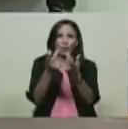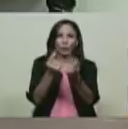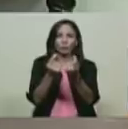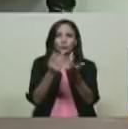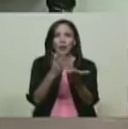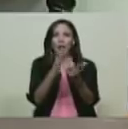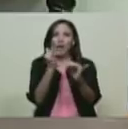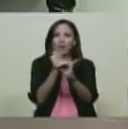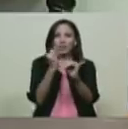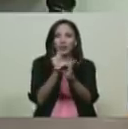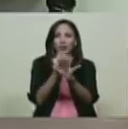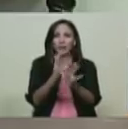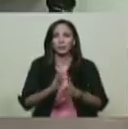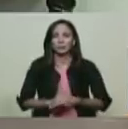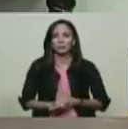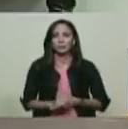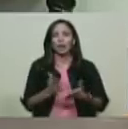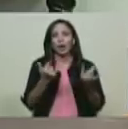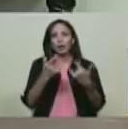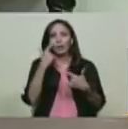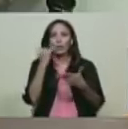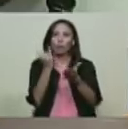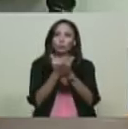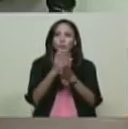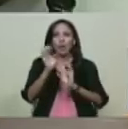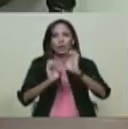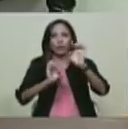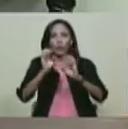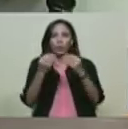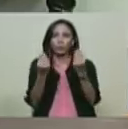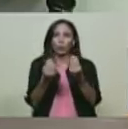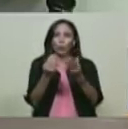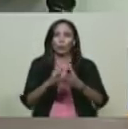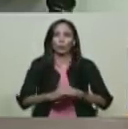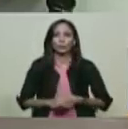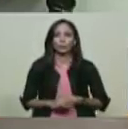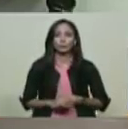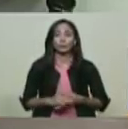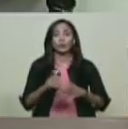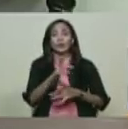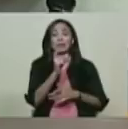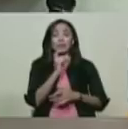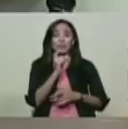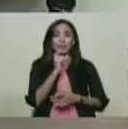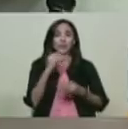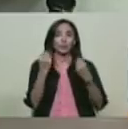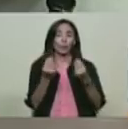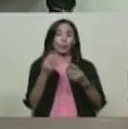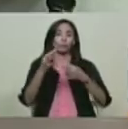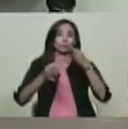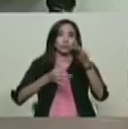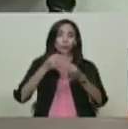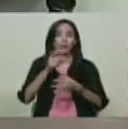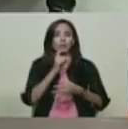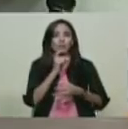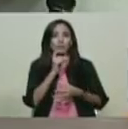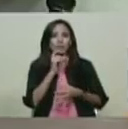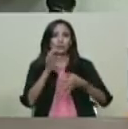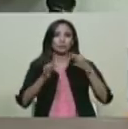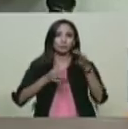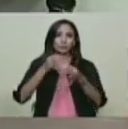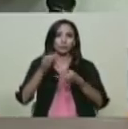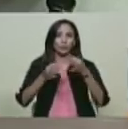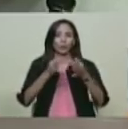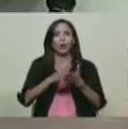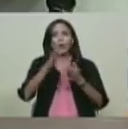ya se encuentran en periodo de prueba. Esto es un mecanismo complejo que hay que explicarlo y yo tengo la